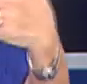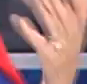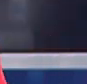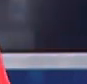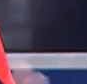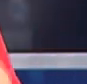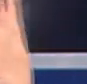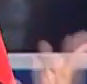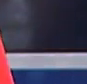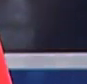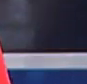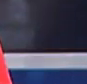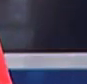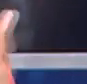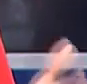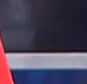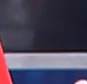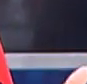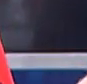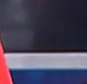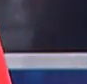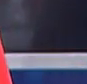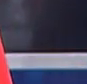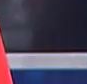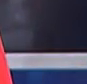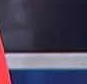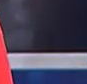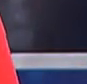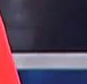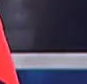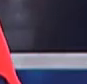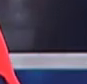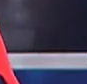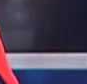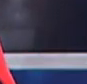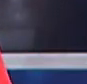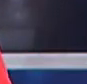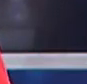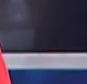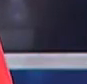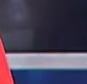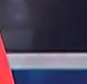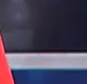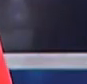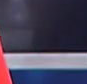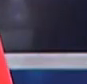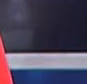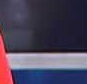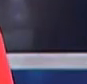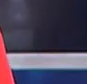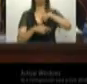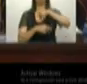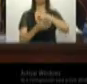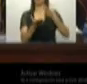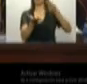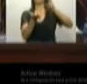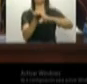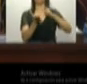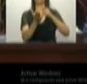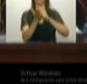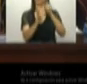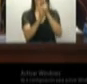el equipo que acompaña al presidente y que lo va a acompañar en una posible reelección Y